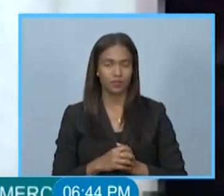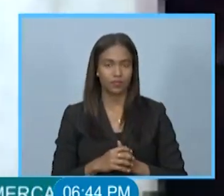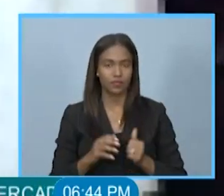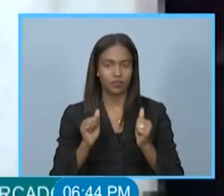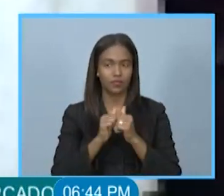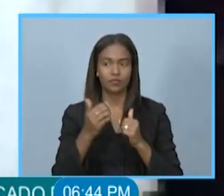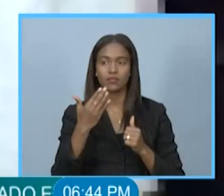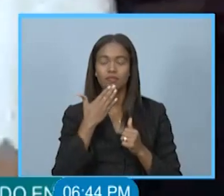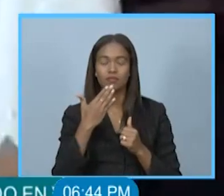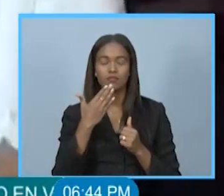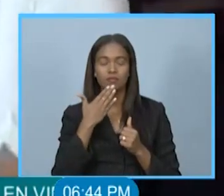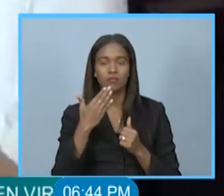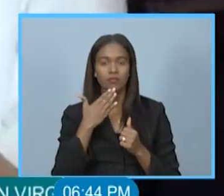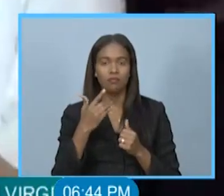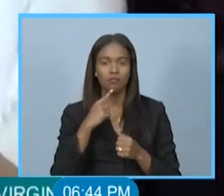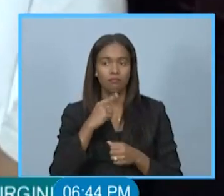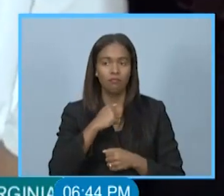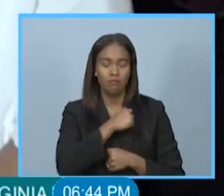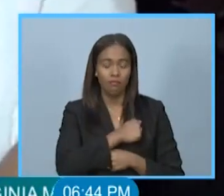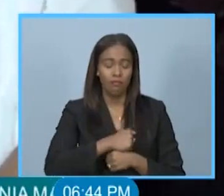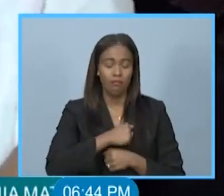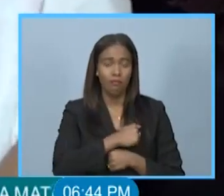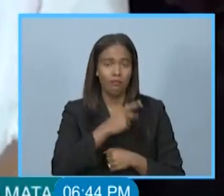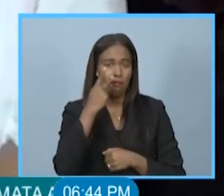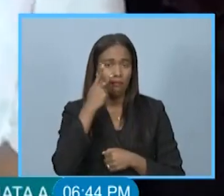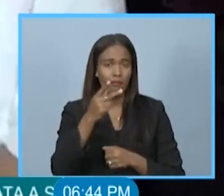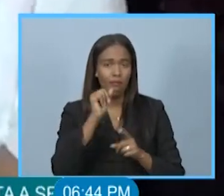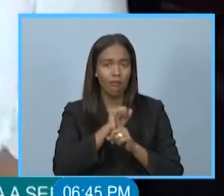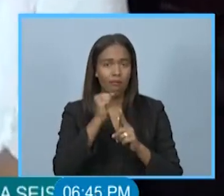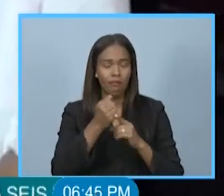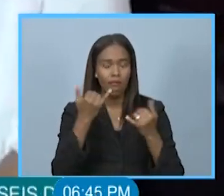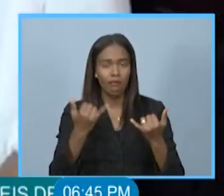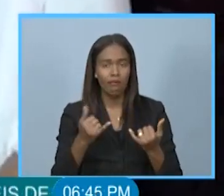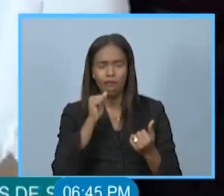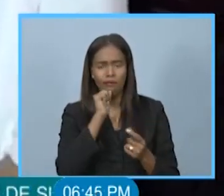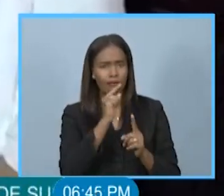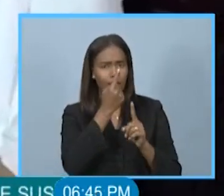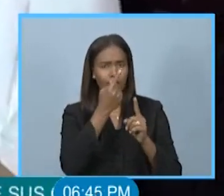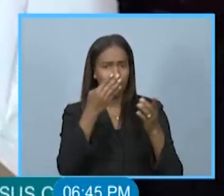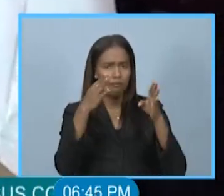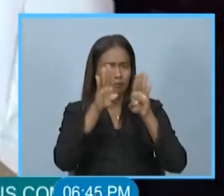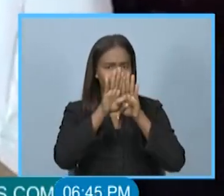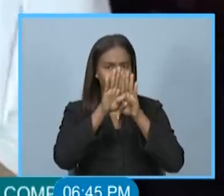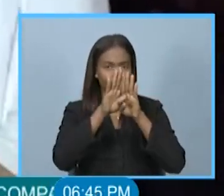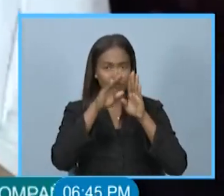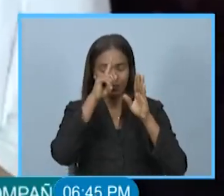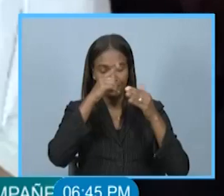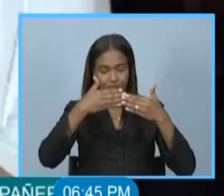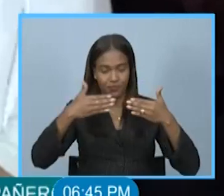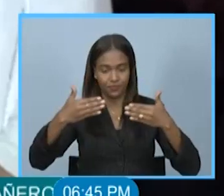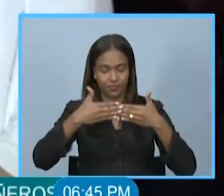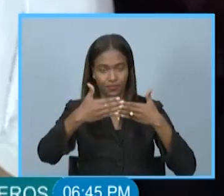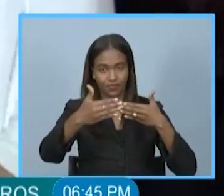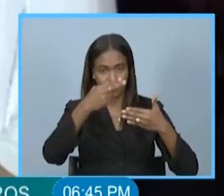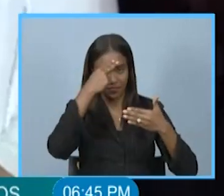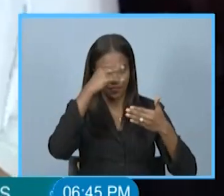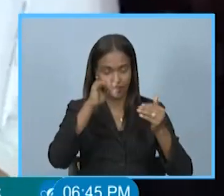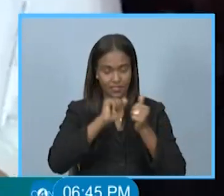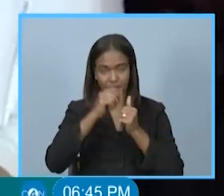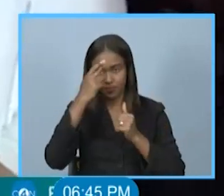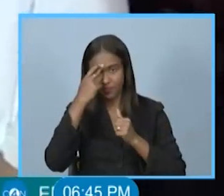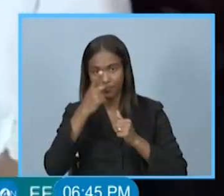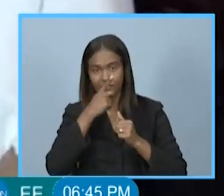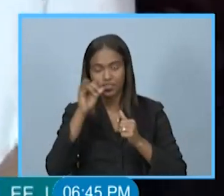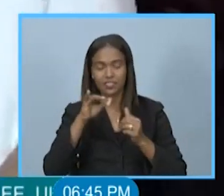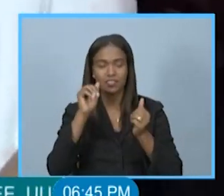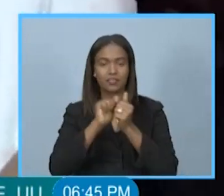gracias es lamentable lo que está pasando sobre todo No solo el cierre de la frontera sino lo que